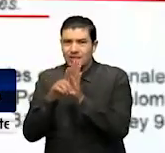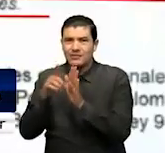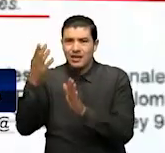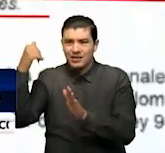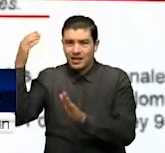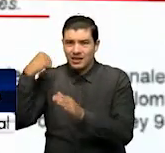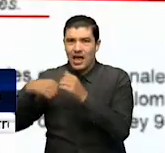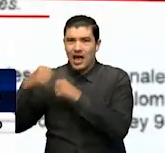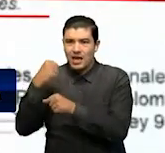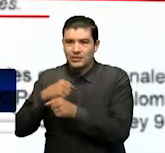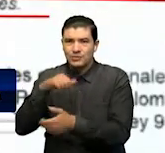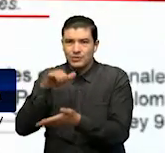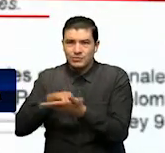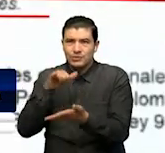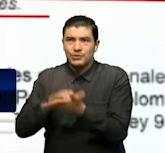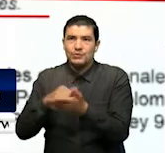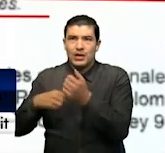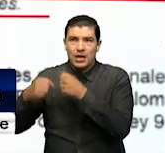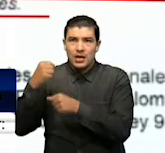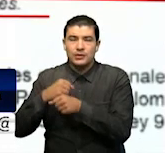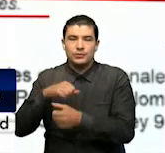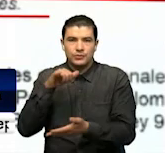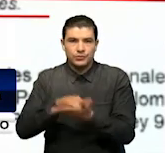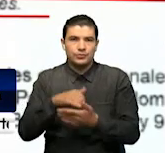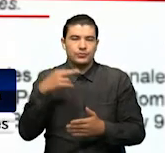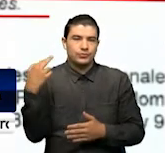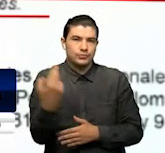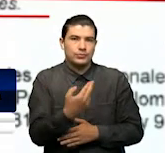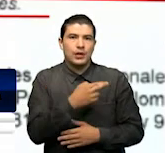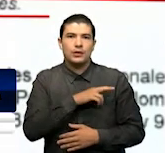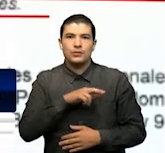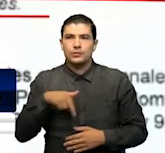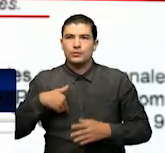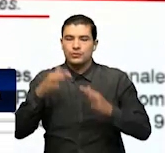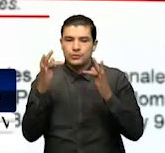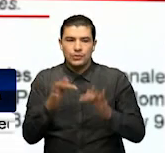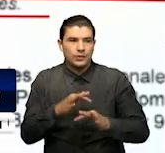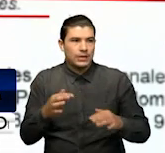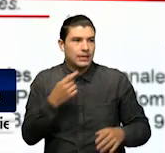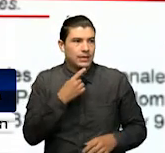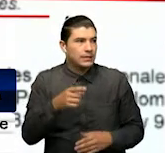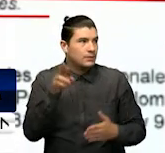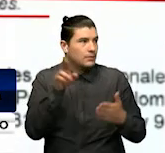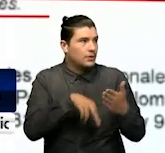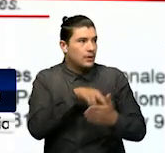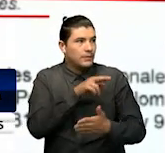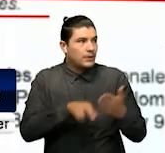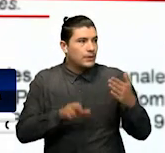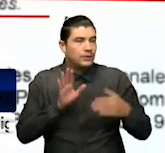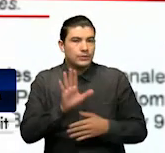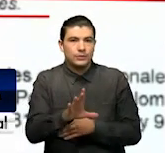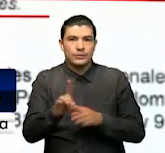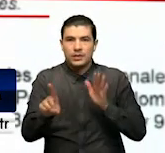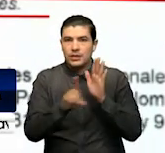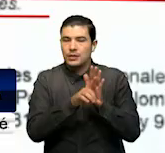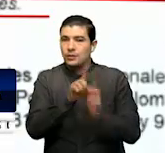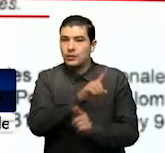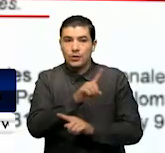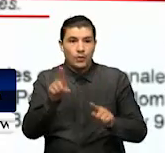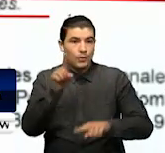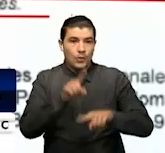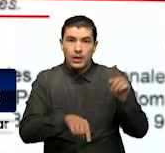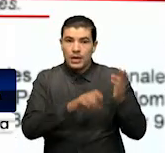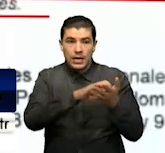años inmediatamente anterior así lo ratifican está totalmente prohibido ese decreto no ha sido derogado y el